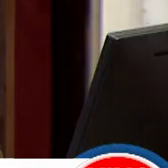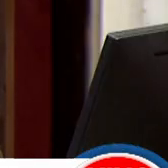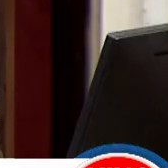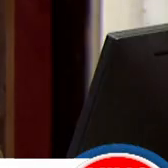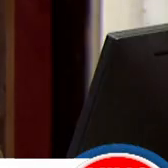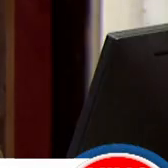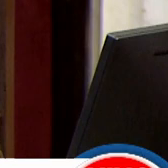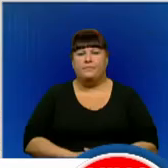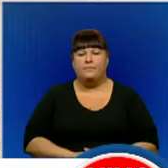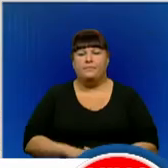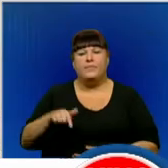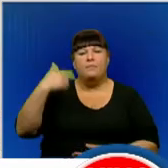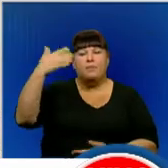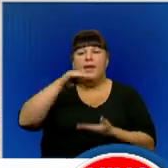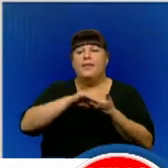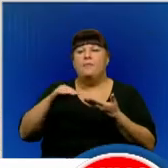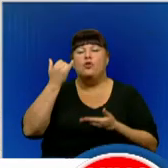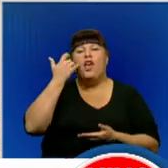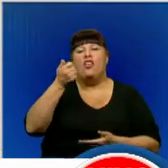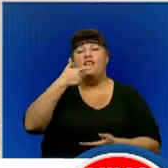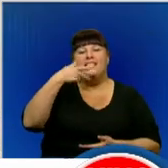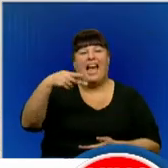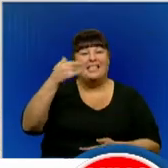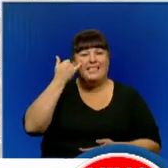uso de la palabra el diputado hugo yasky